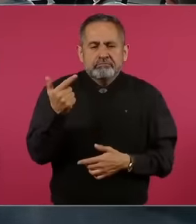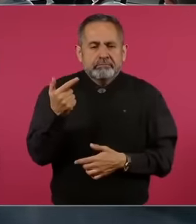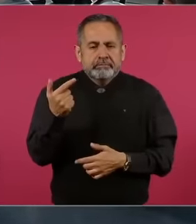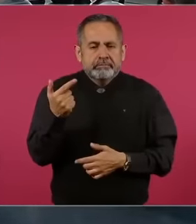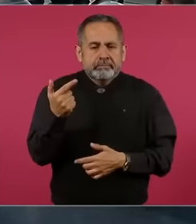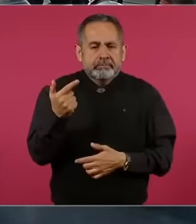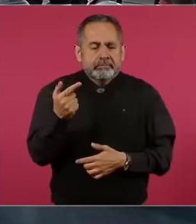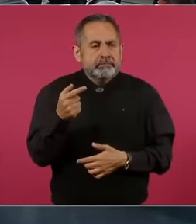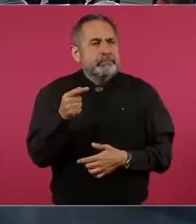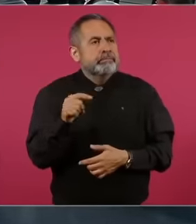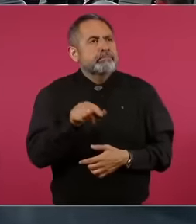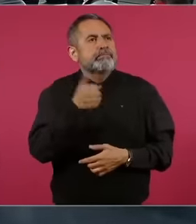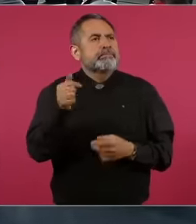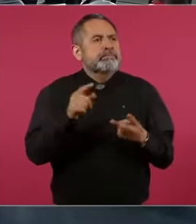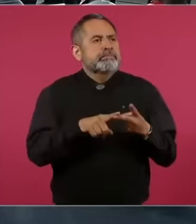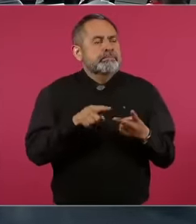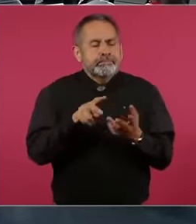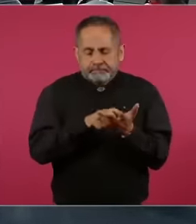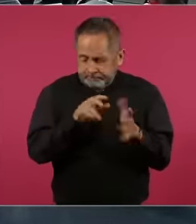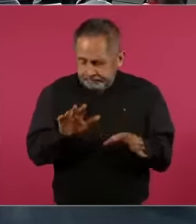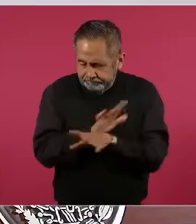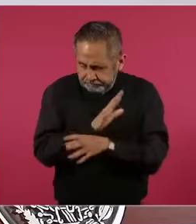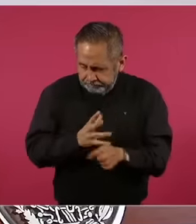En 2007. La otra fue,